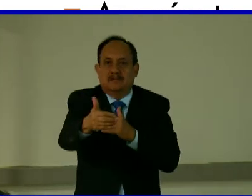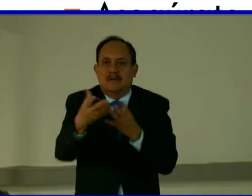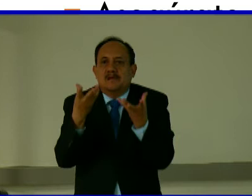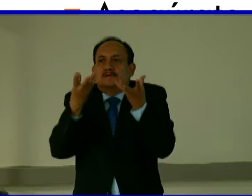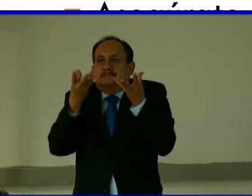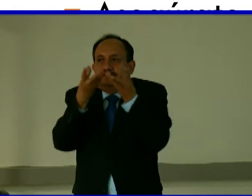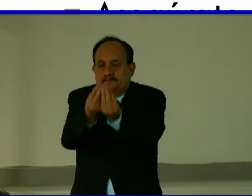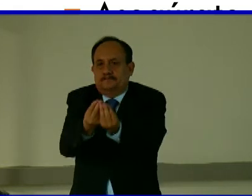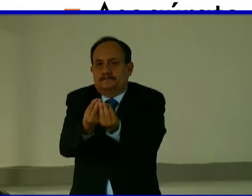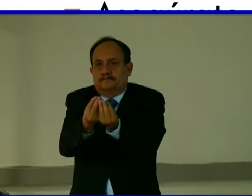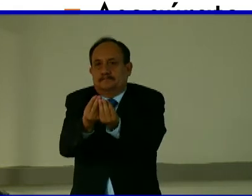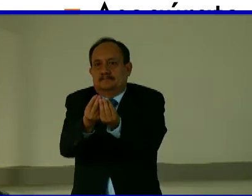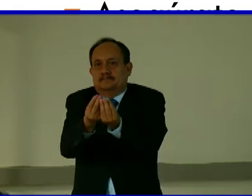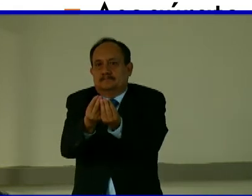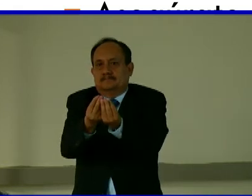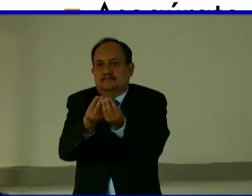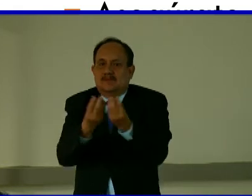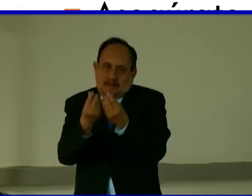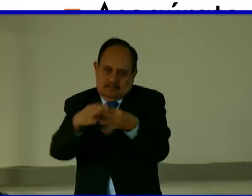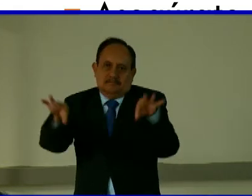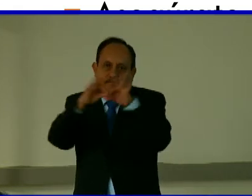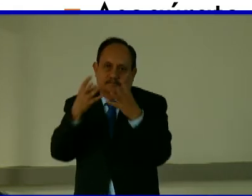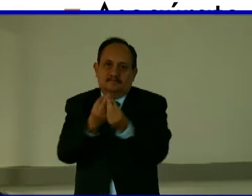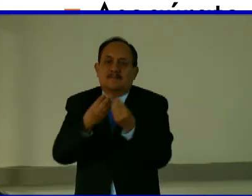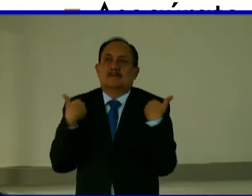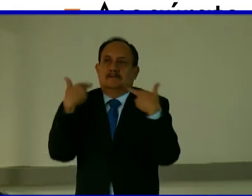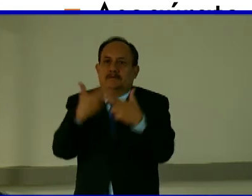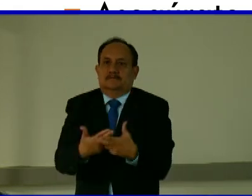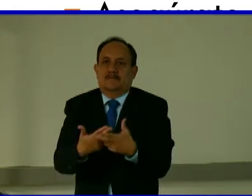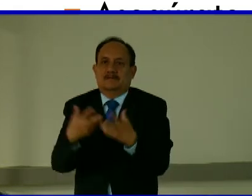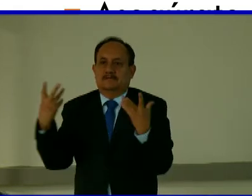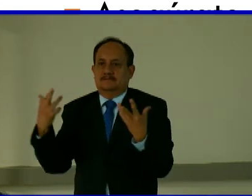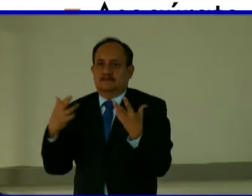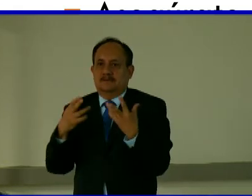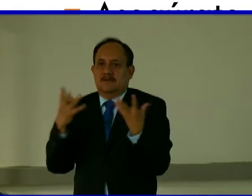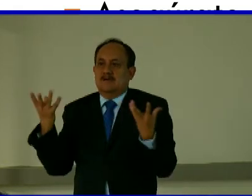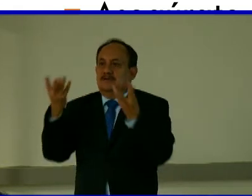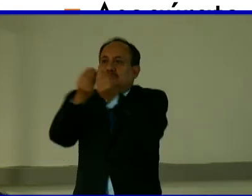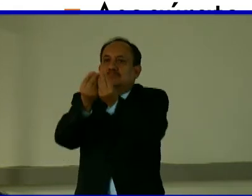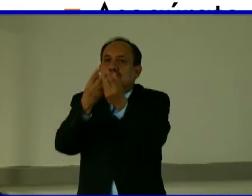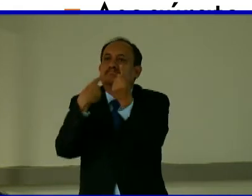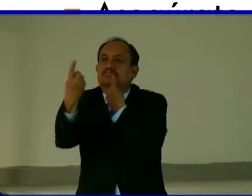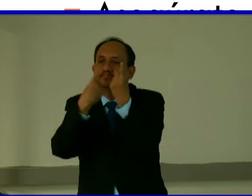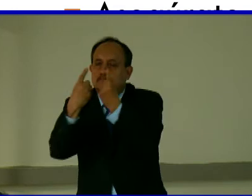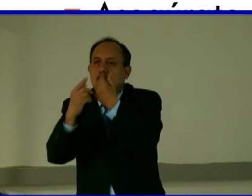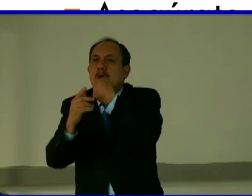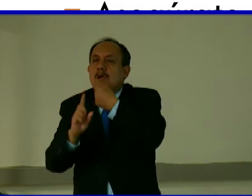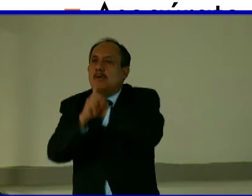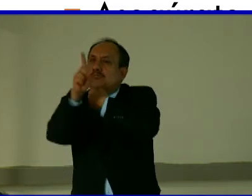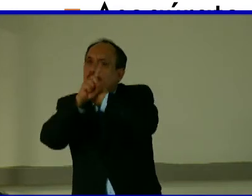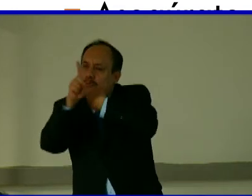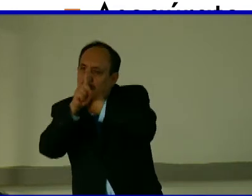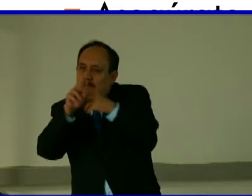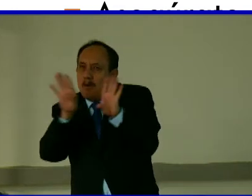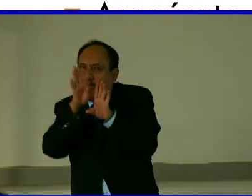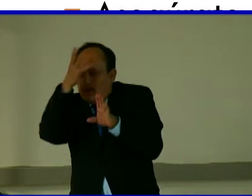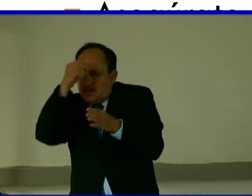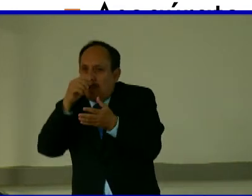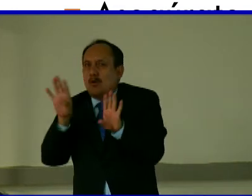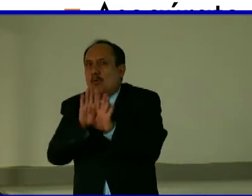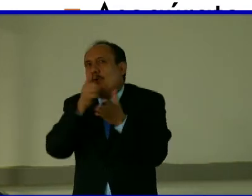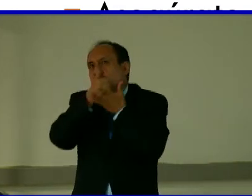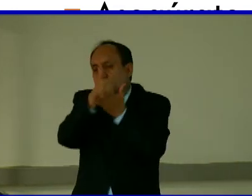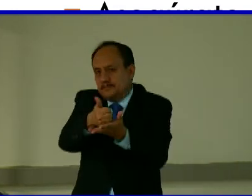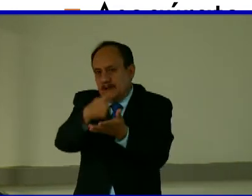reunían, donde los maestros se reunían a discutir los retos y las dificultades del estudiante, a ver cómo